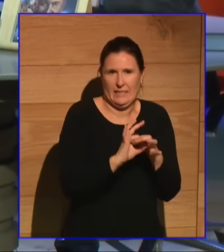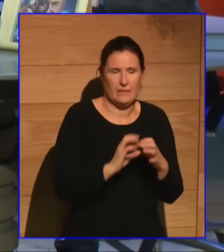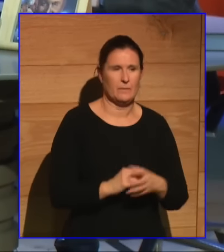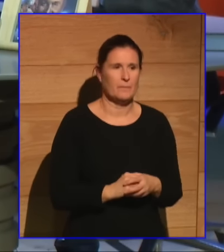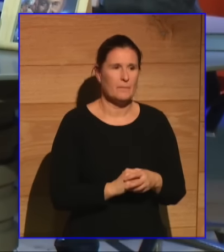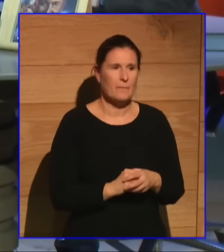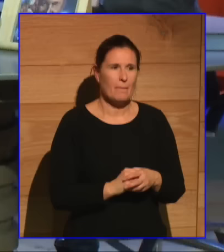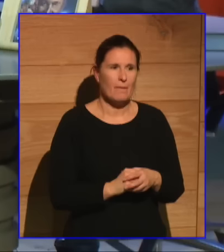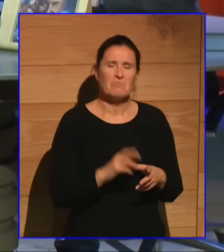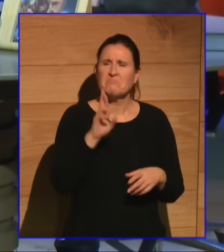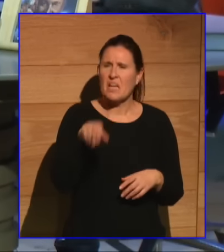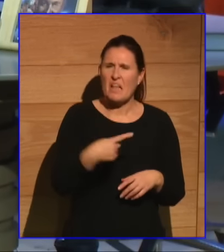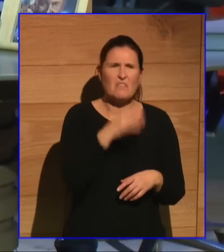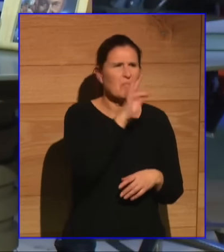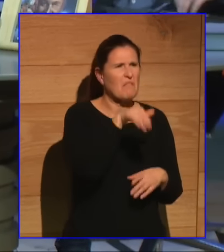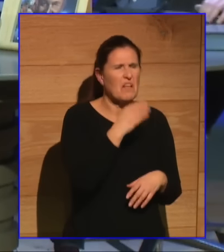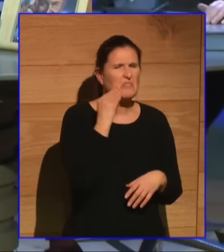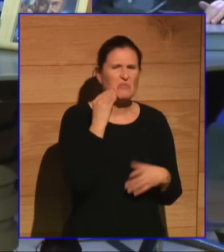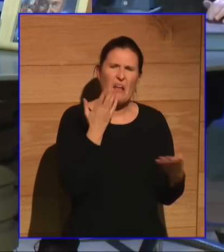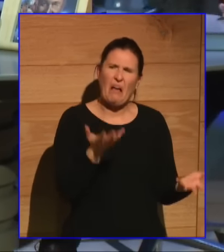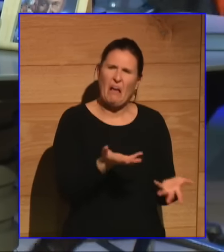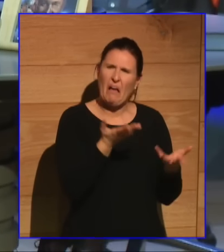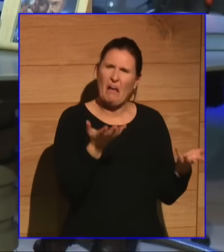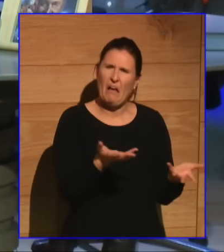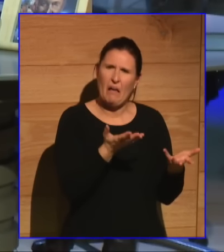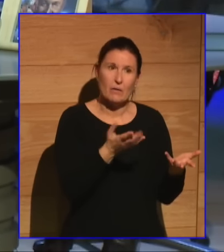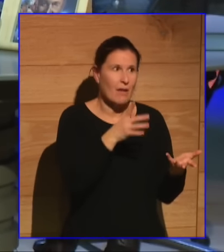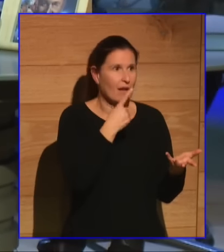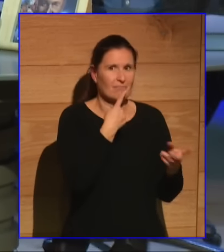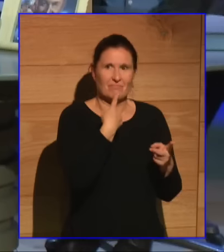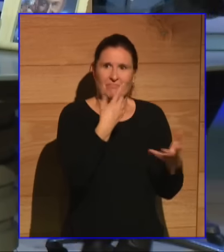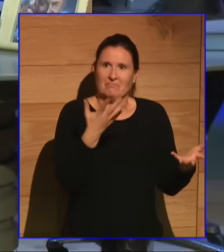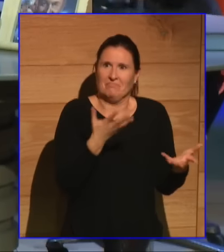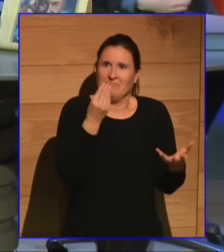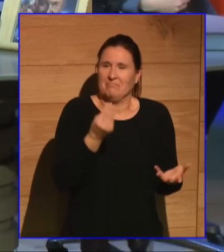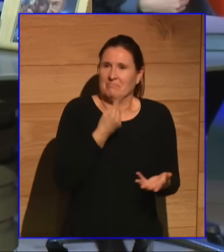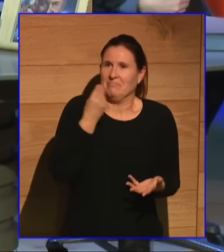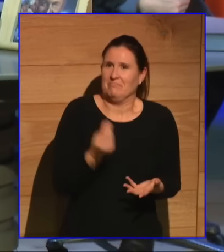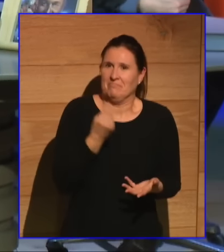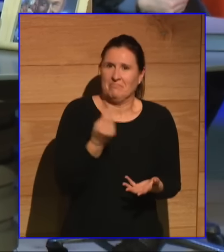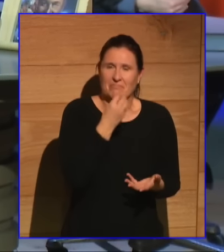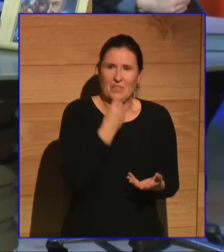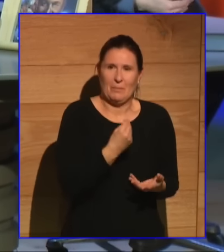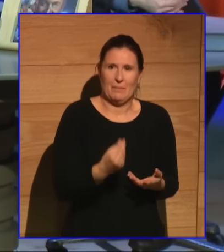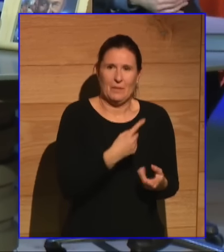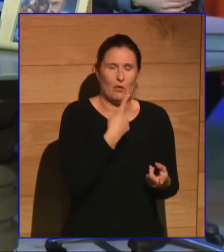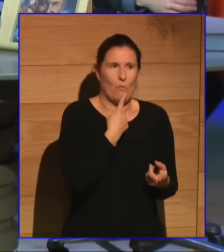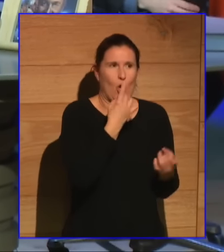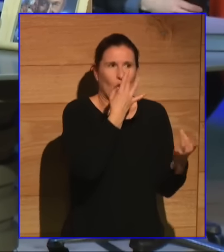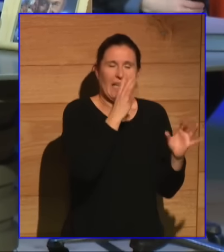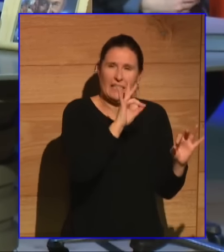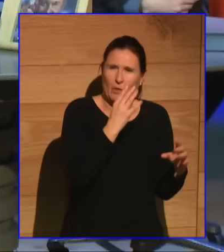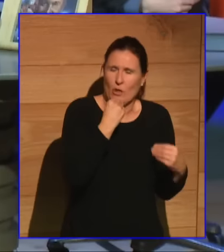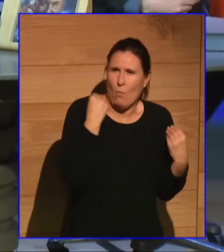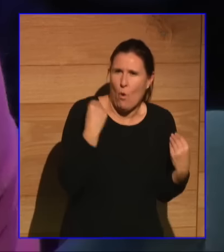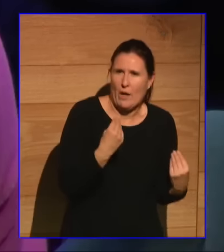muy tonta esta película. Pero porque... si estamos elogiándola ahora. No, David. Pero es muy... Quiero decir, el comportamiento... de la... Pero estamos elogiando su tontería, si es que